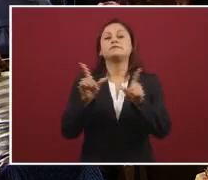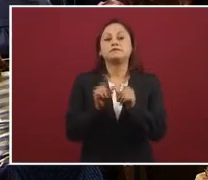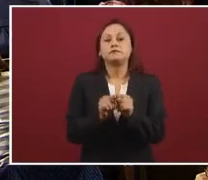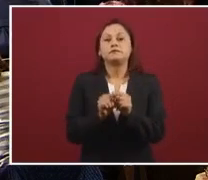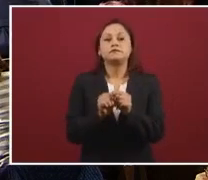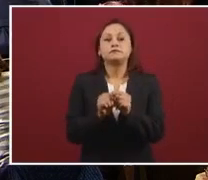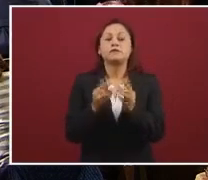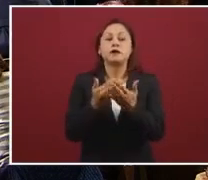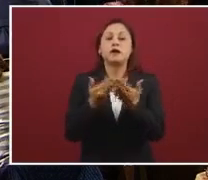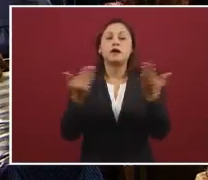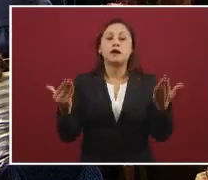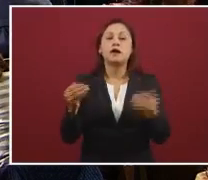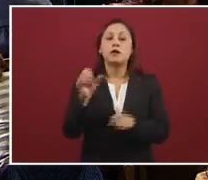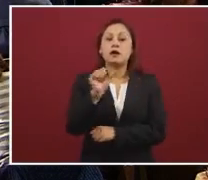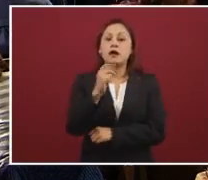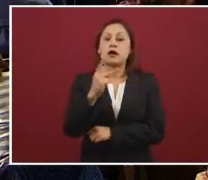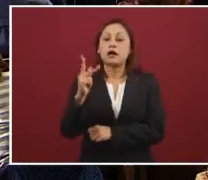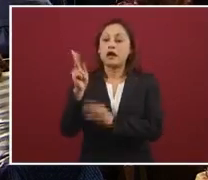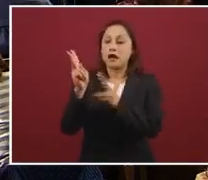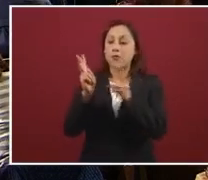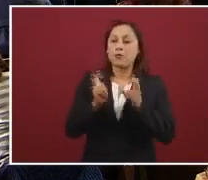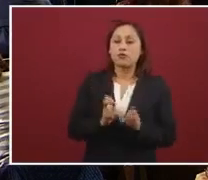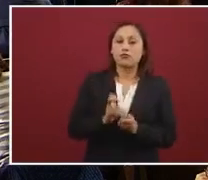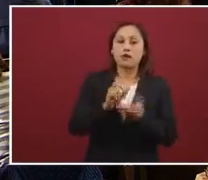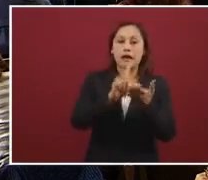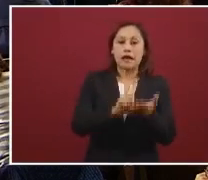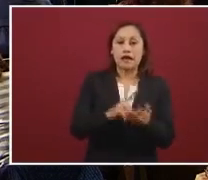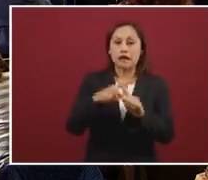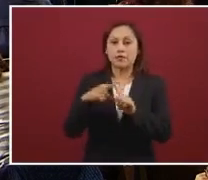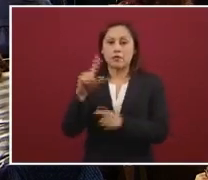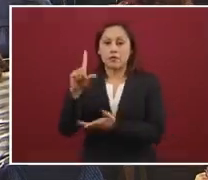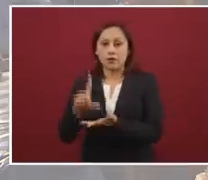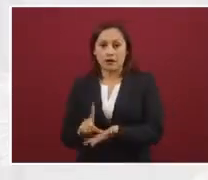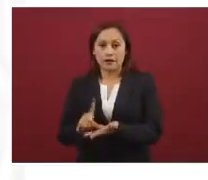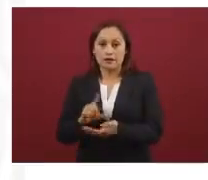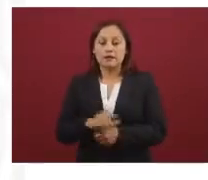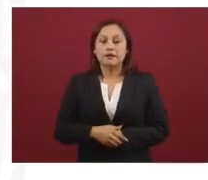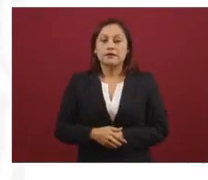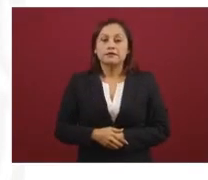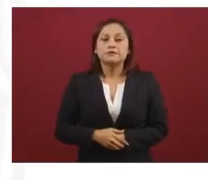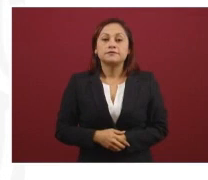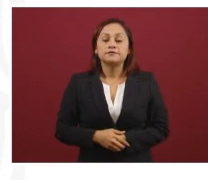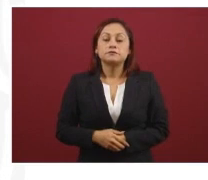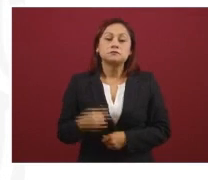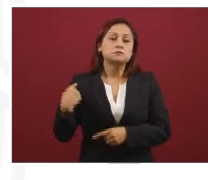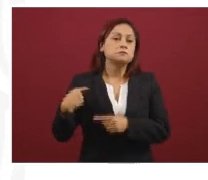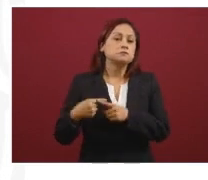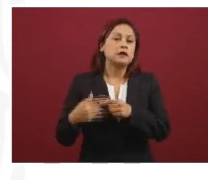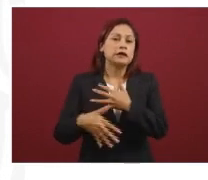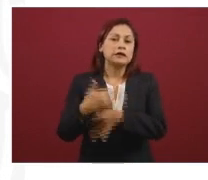nuestra app de litro por litro, L por L. Tuvimos en estos 15 días